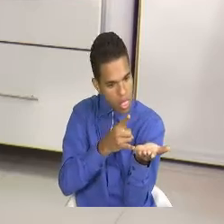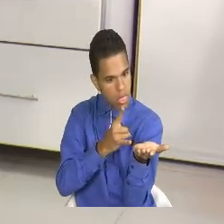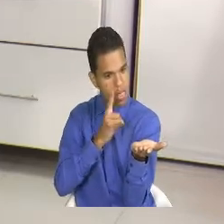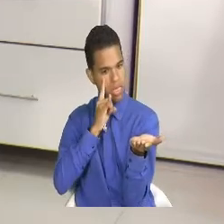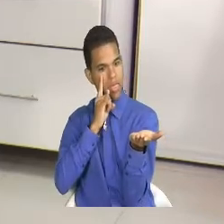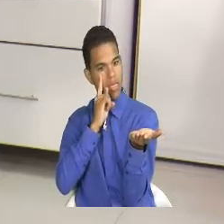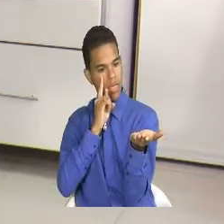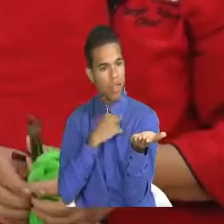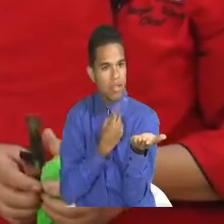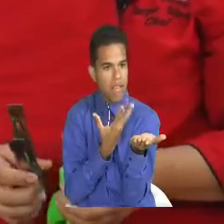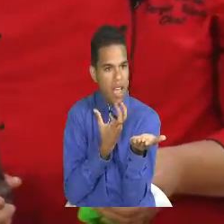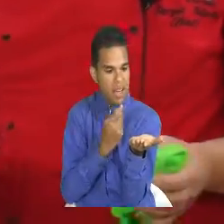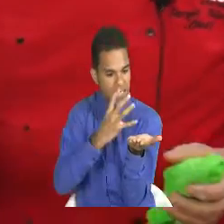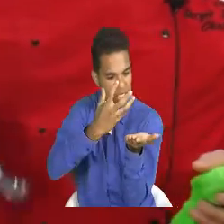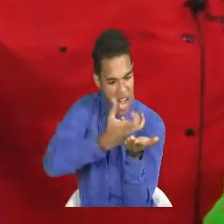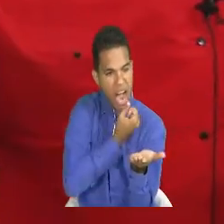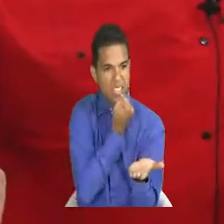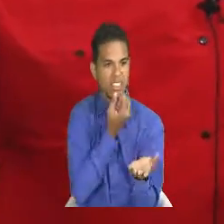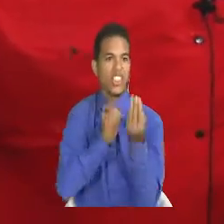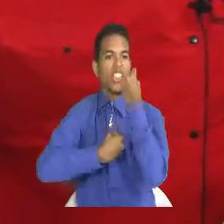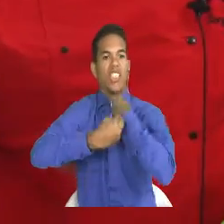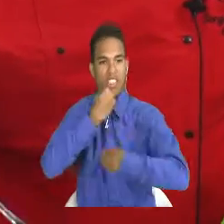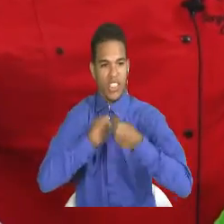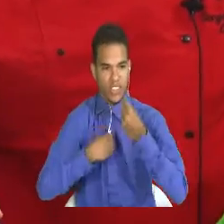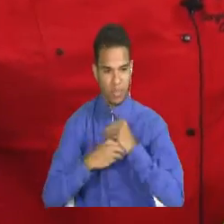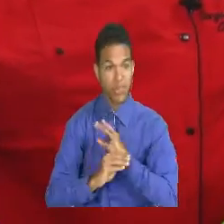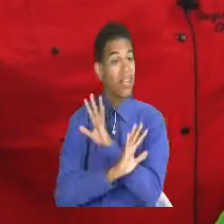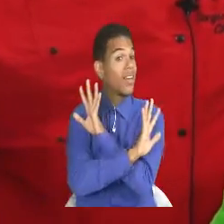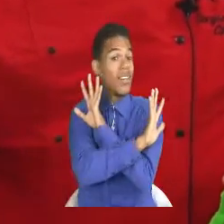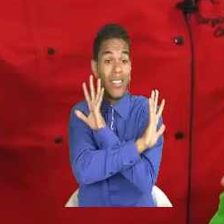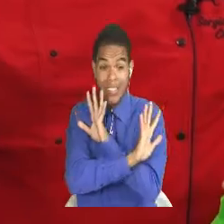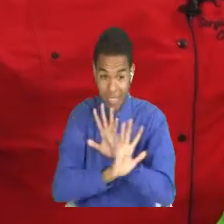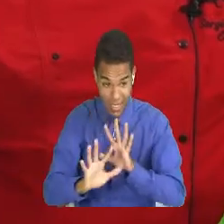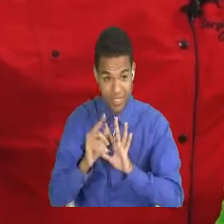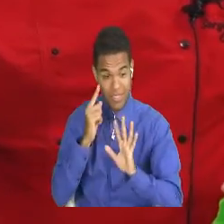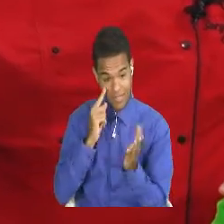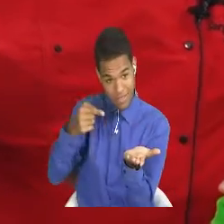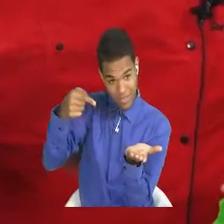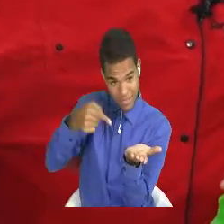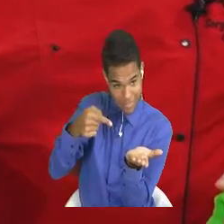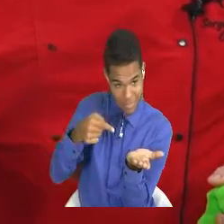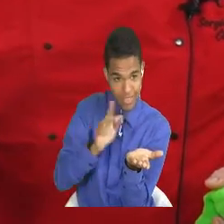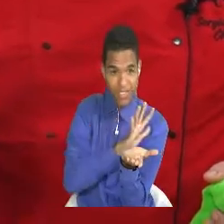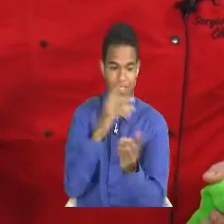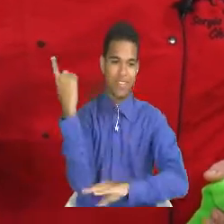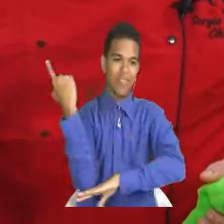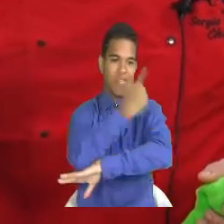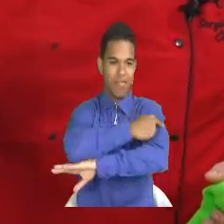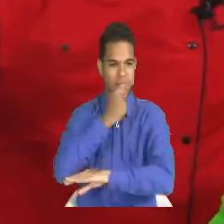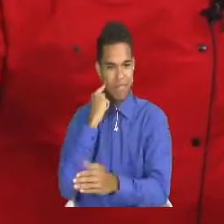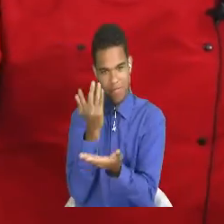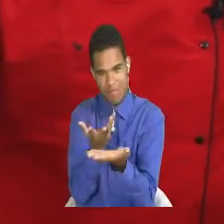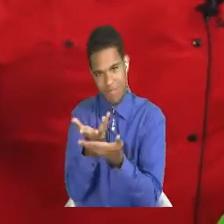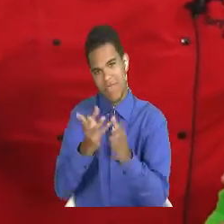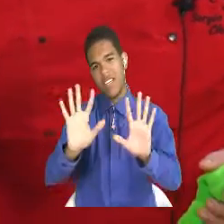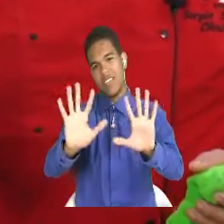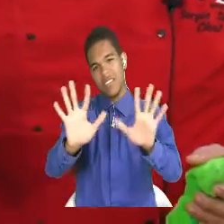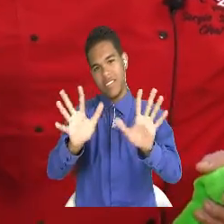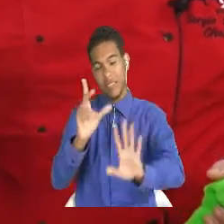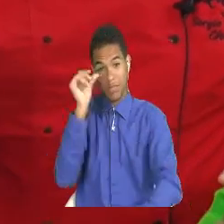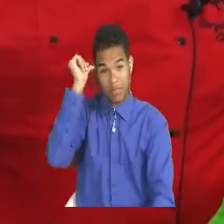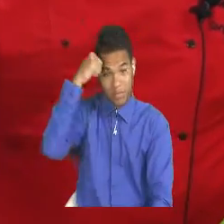al paladar. Bueno, de esta manera, queridos televidentes, así como ustedes pueden ver nuestro plato, nuestra receta del día de hoy, hasta aquí decimos hasta luego, pero recuerden